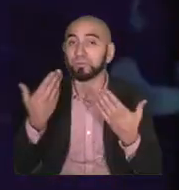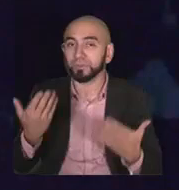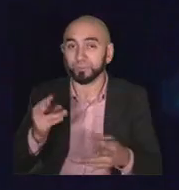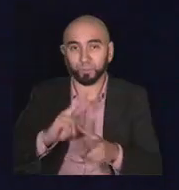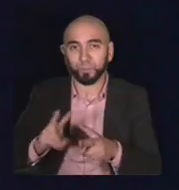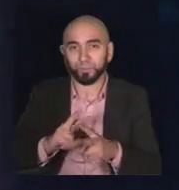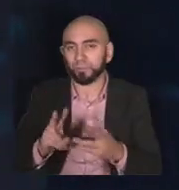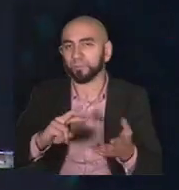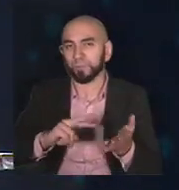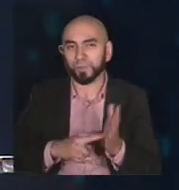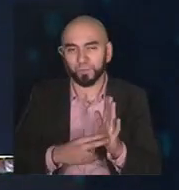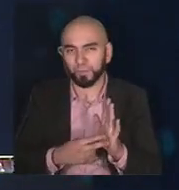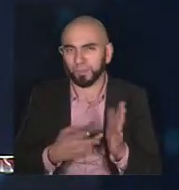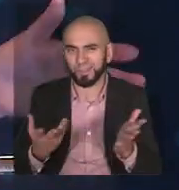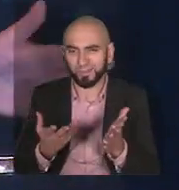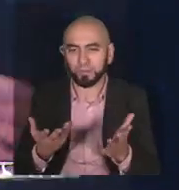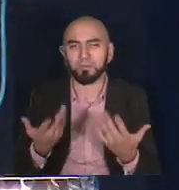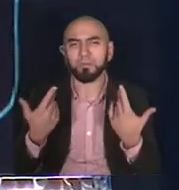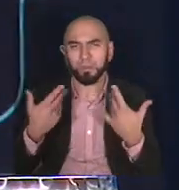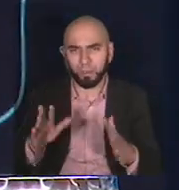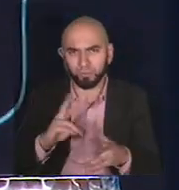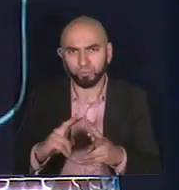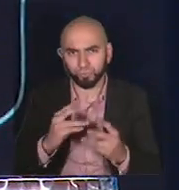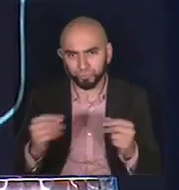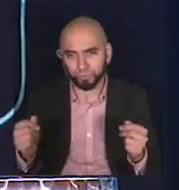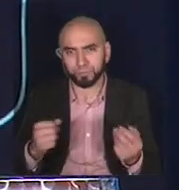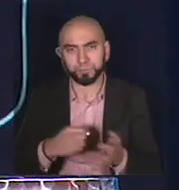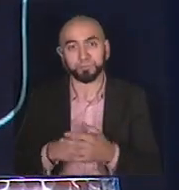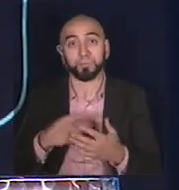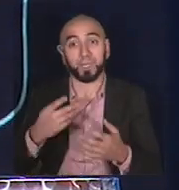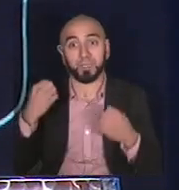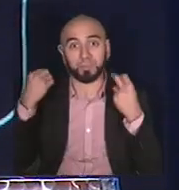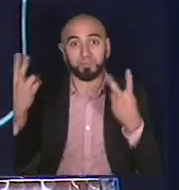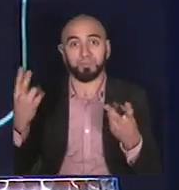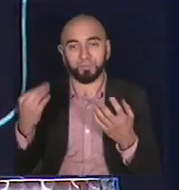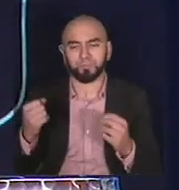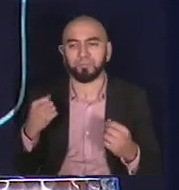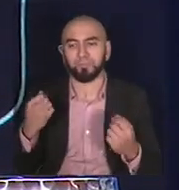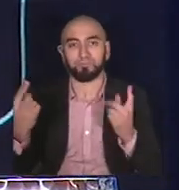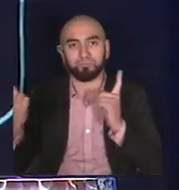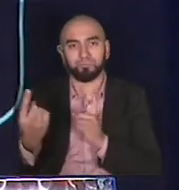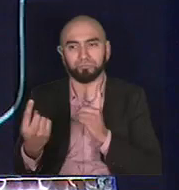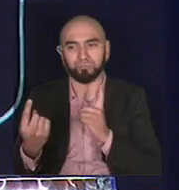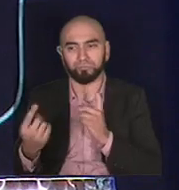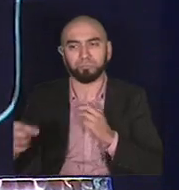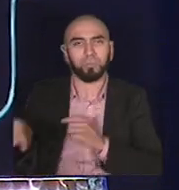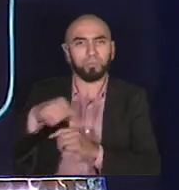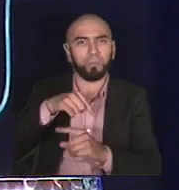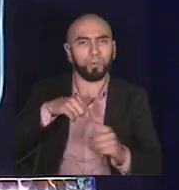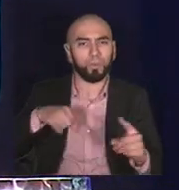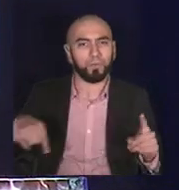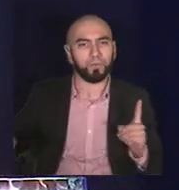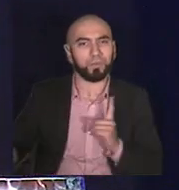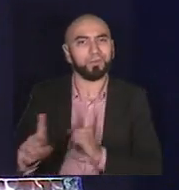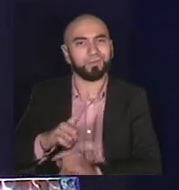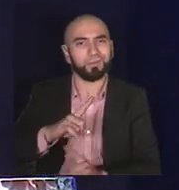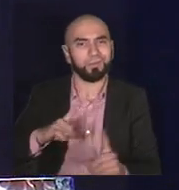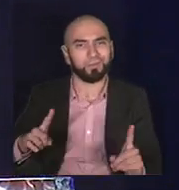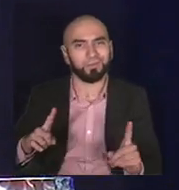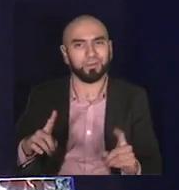solucionados por los introvertidos, que se movían en un movimiento espiral, y los